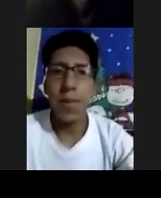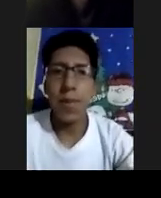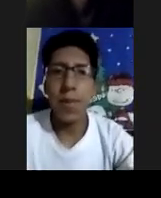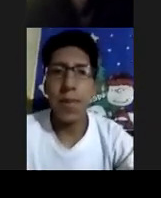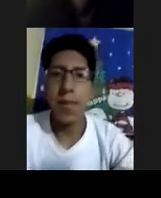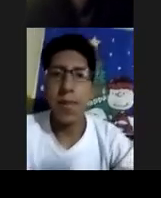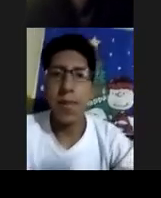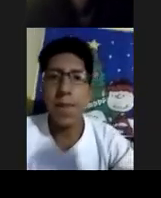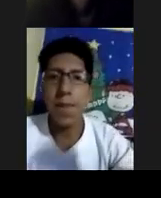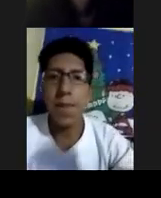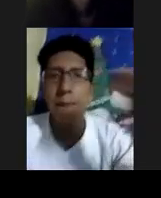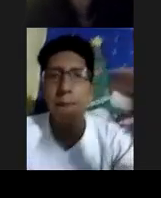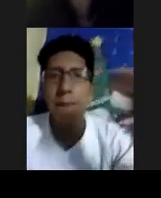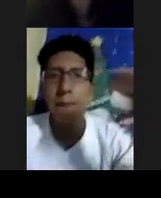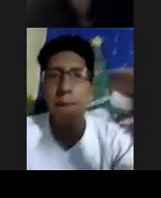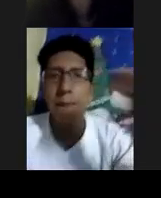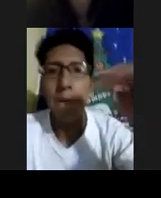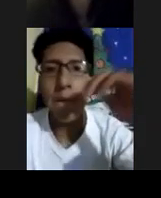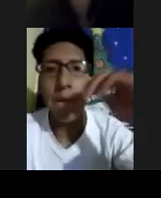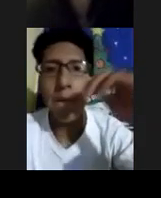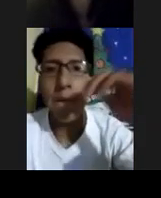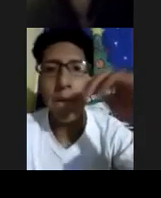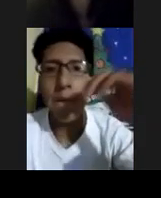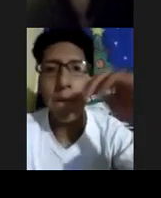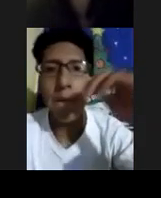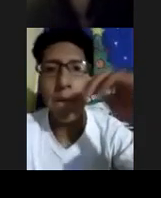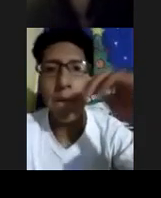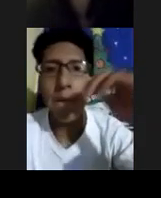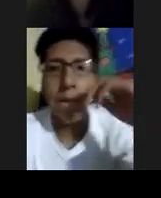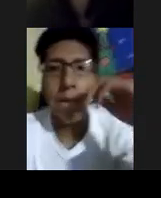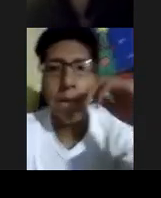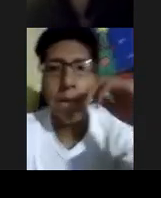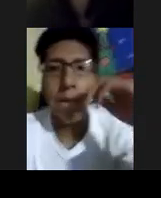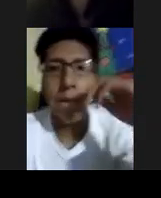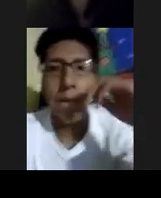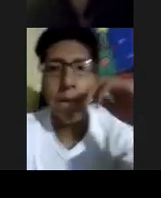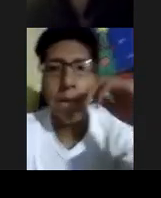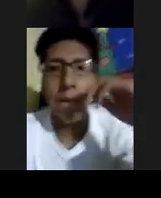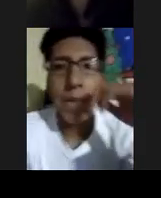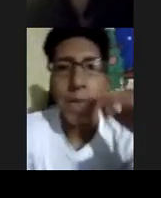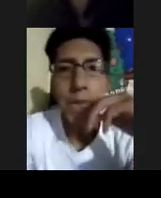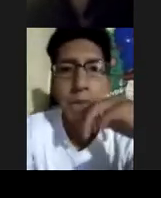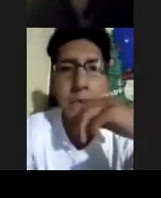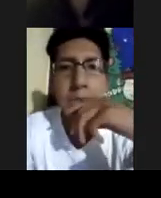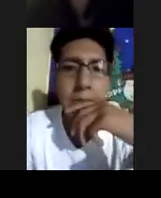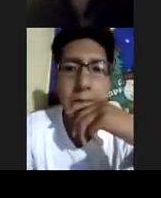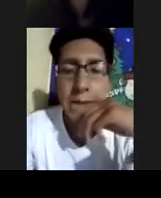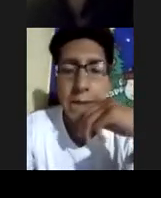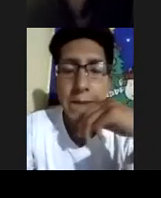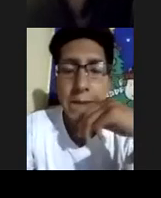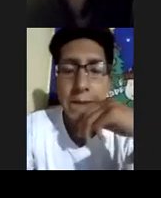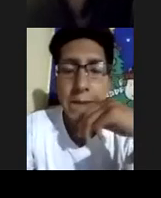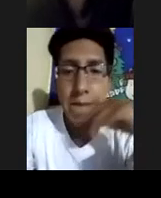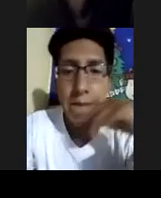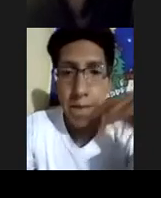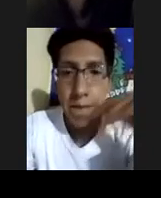de lo que vimos la anterior frase por classroom y posteriormente veremos un ejercicio que ustedes ya lo tienen y vamos a ir resolviendo